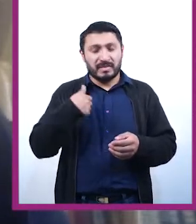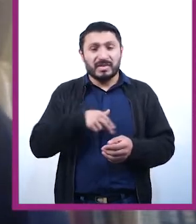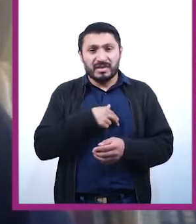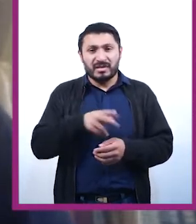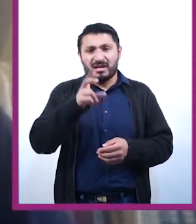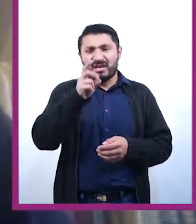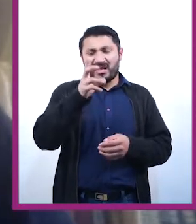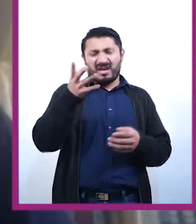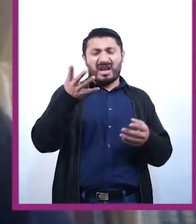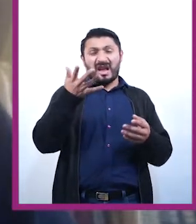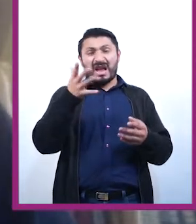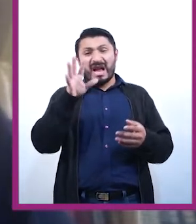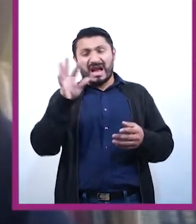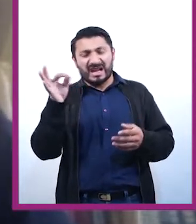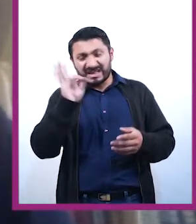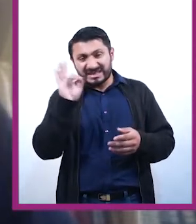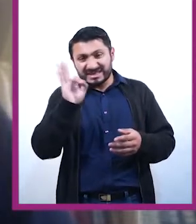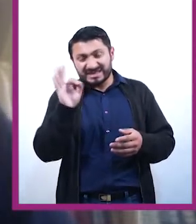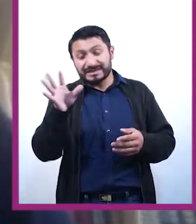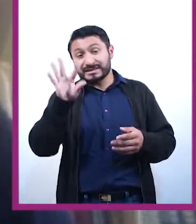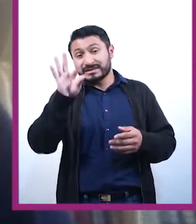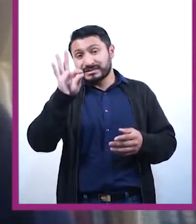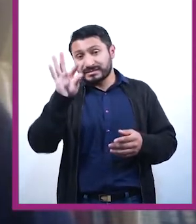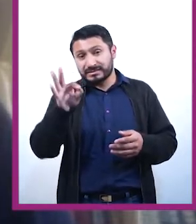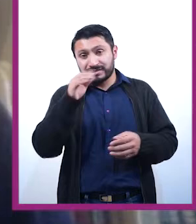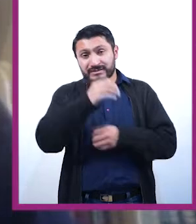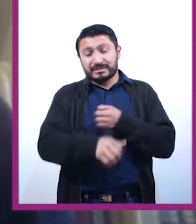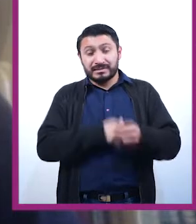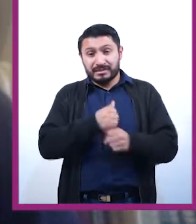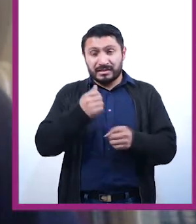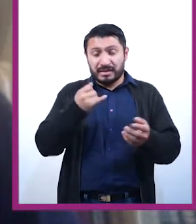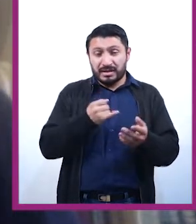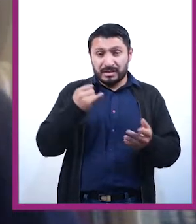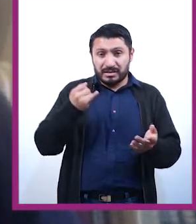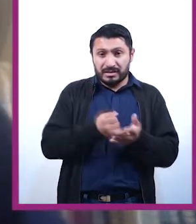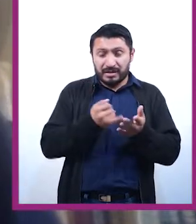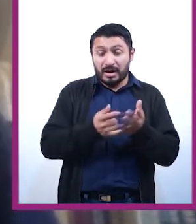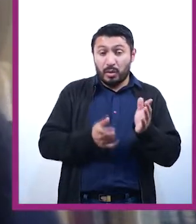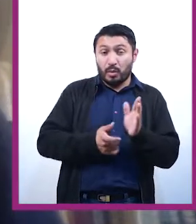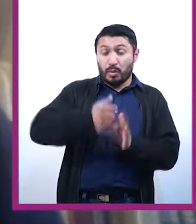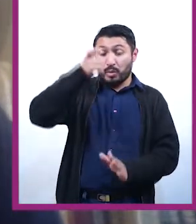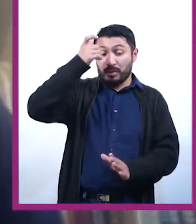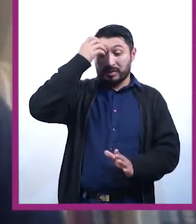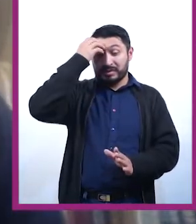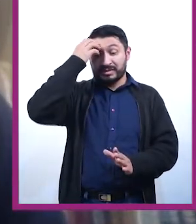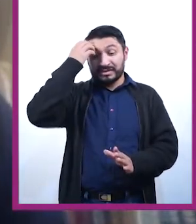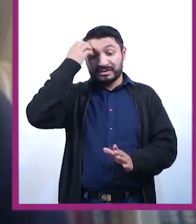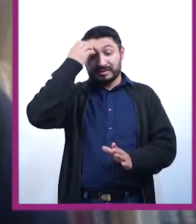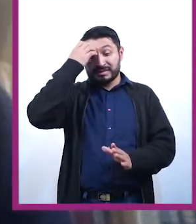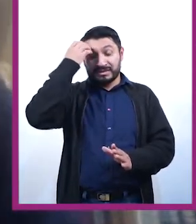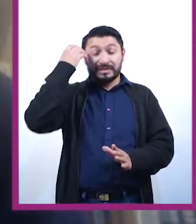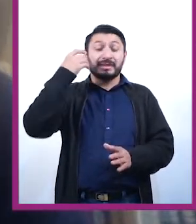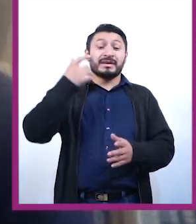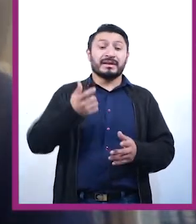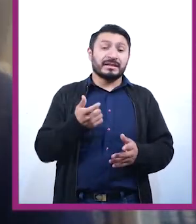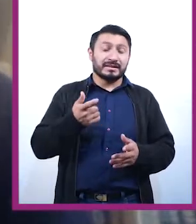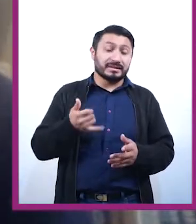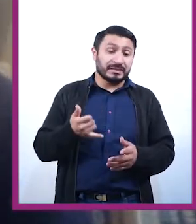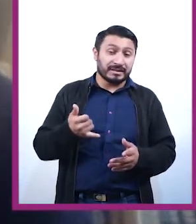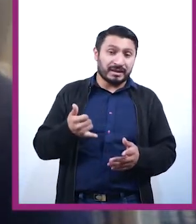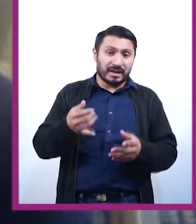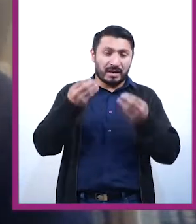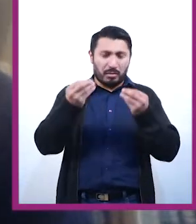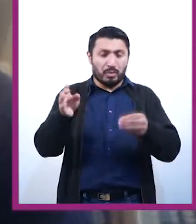pero hemos tenido casi 40 años de tasa de crecimiento muy fuerte y